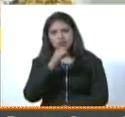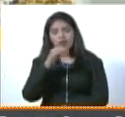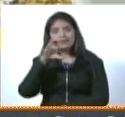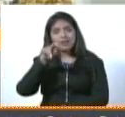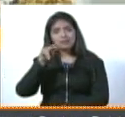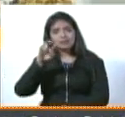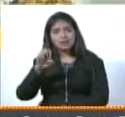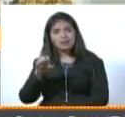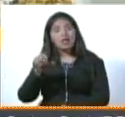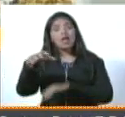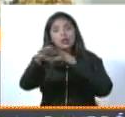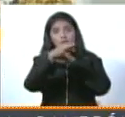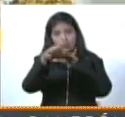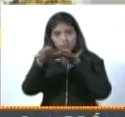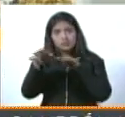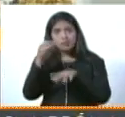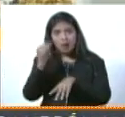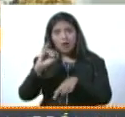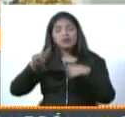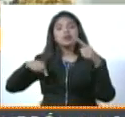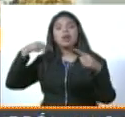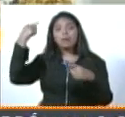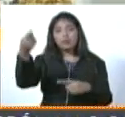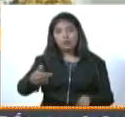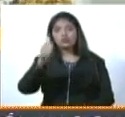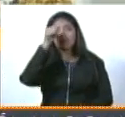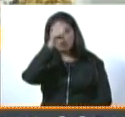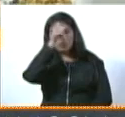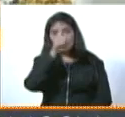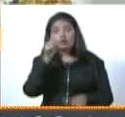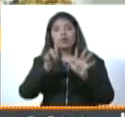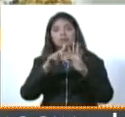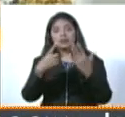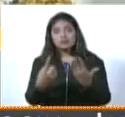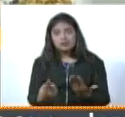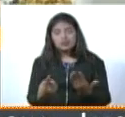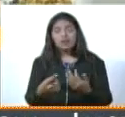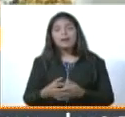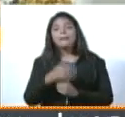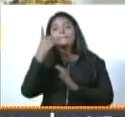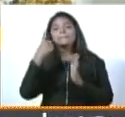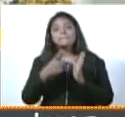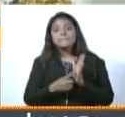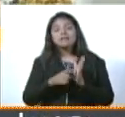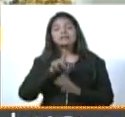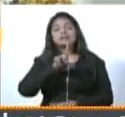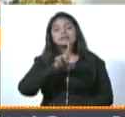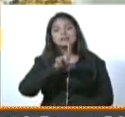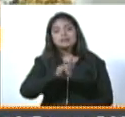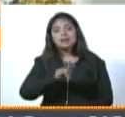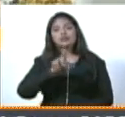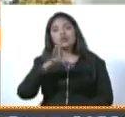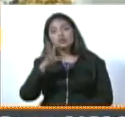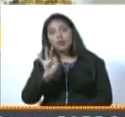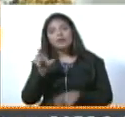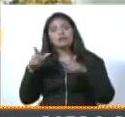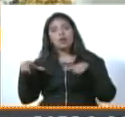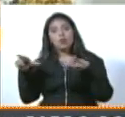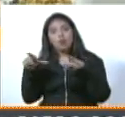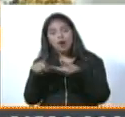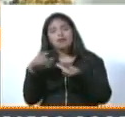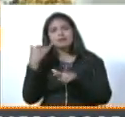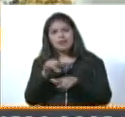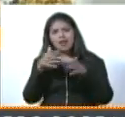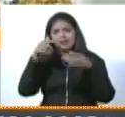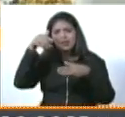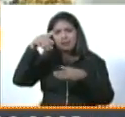tenemos en todos los municipios y el próximo domingo 16 en los más de 1.150 puntos que tenemos con la